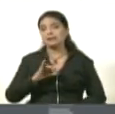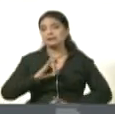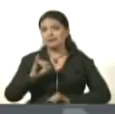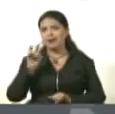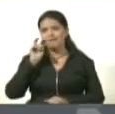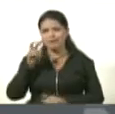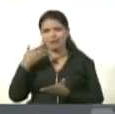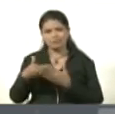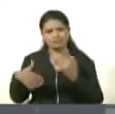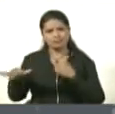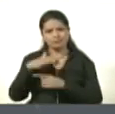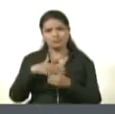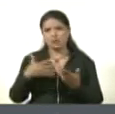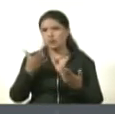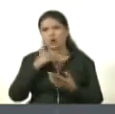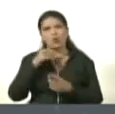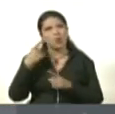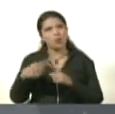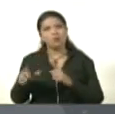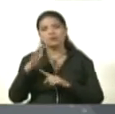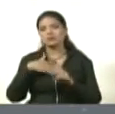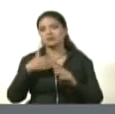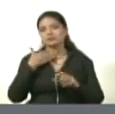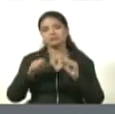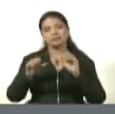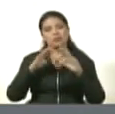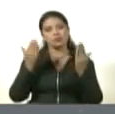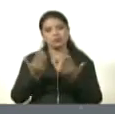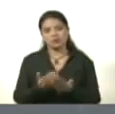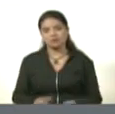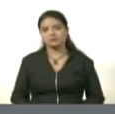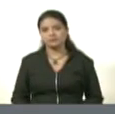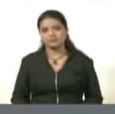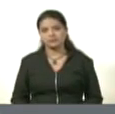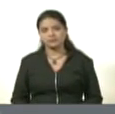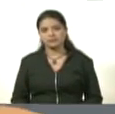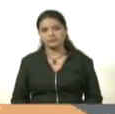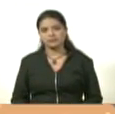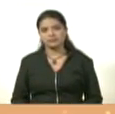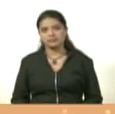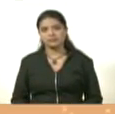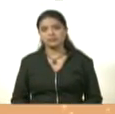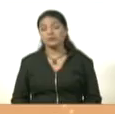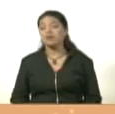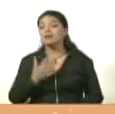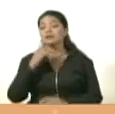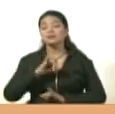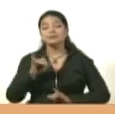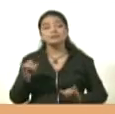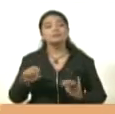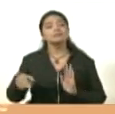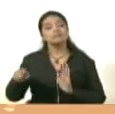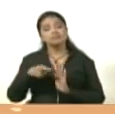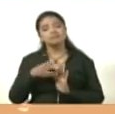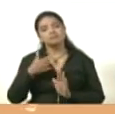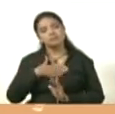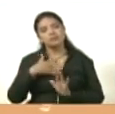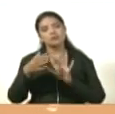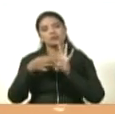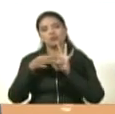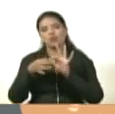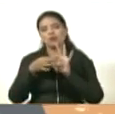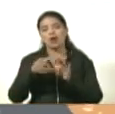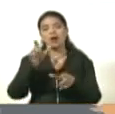hechos, esto no tiene otra salida que la condena mundial. Y termino diciendo, reitero mi solidaridad a